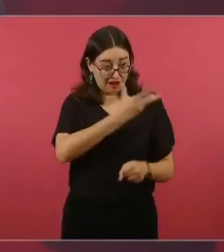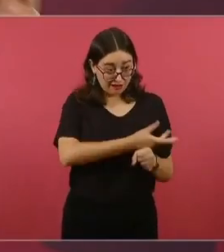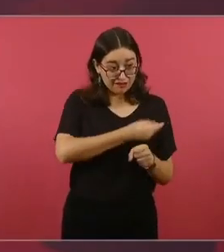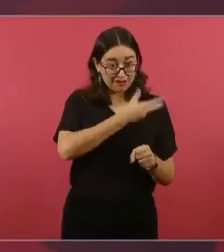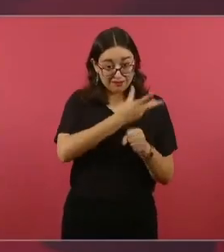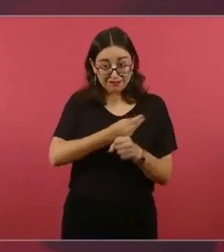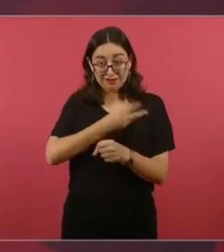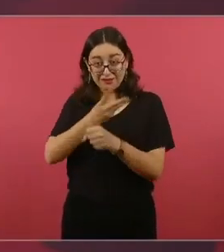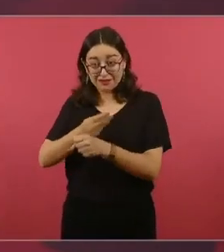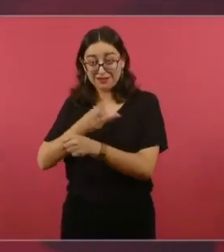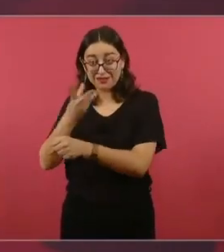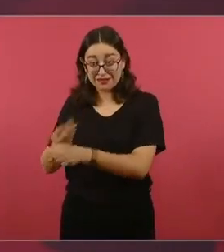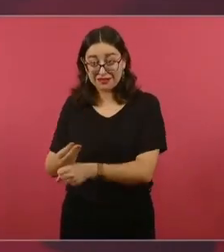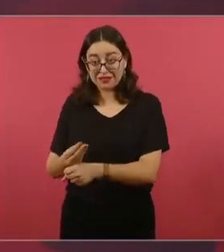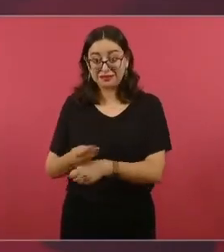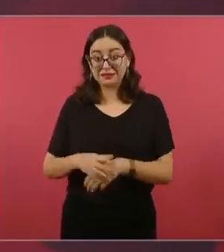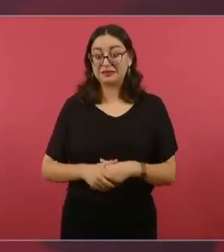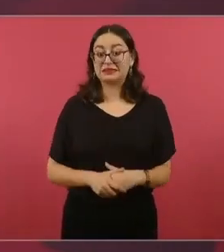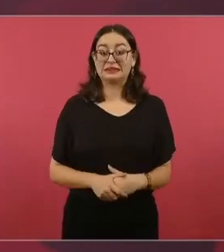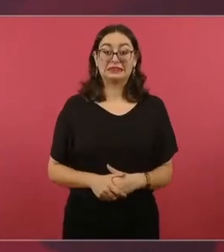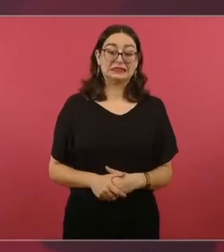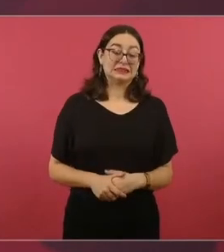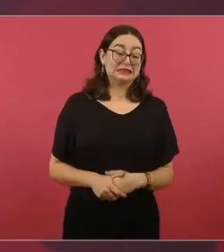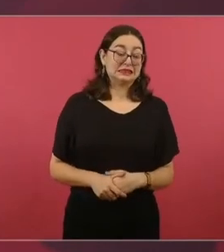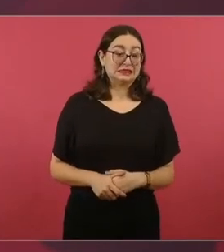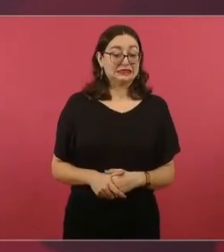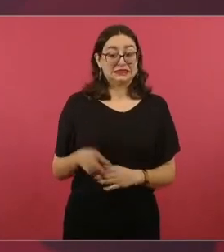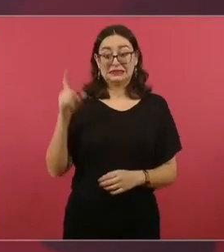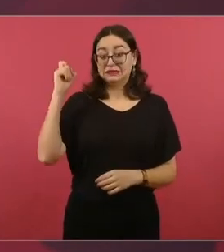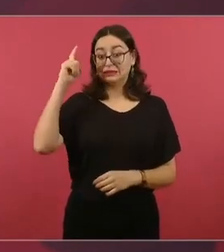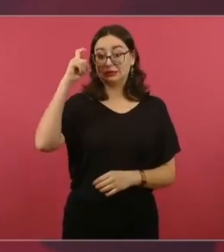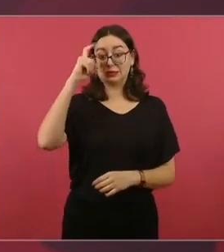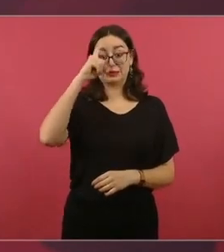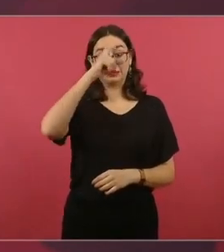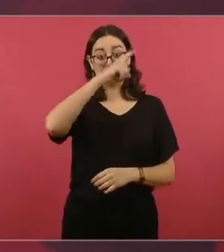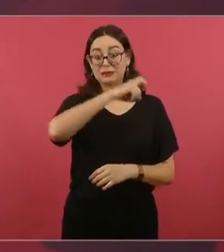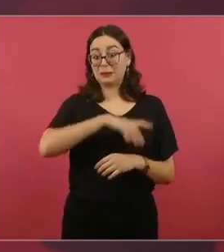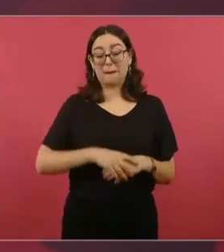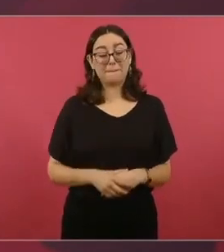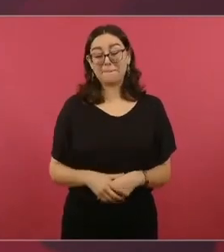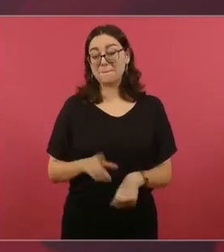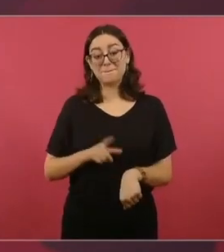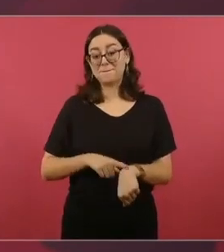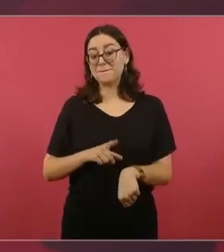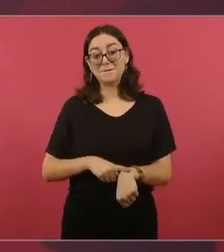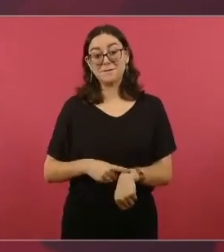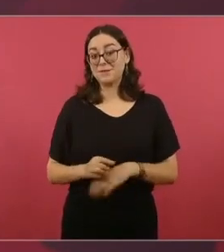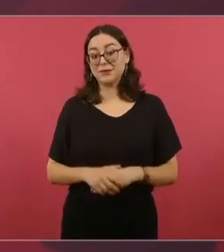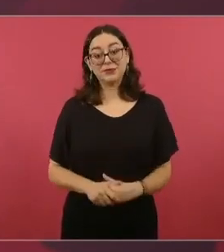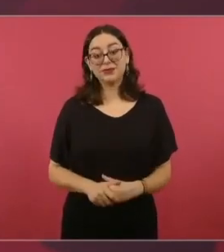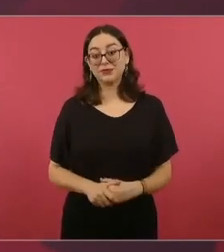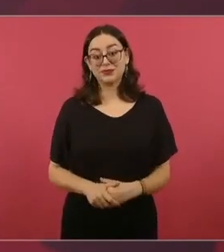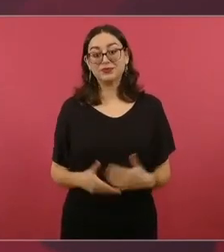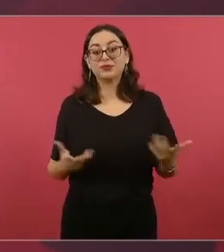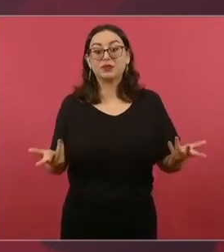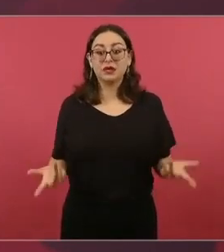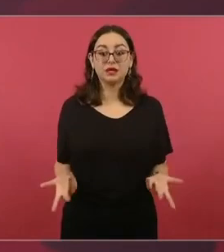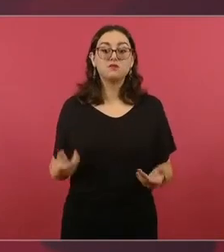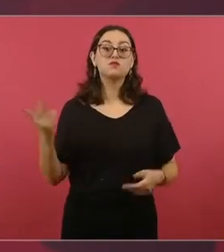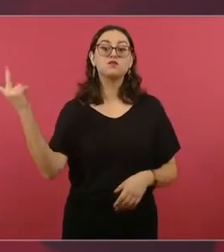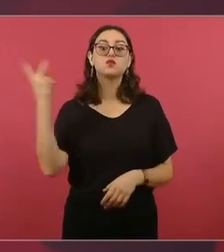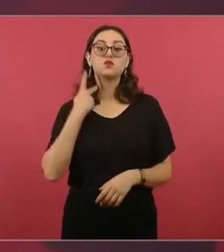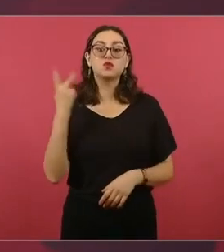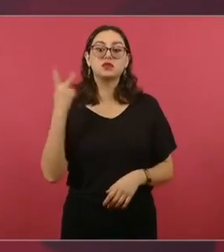Hay que optar, la política, entre otras cosas, es optar entre